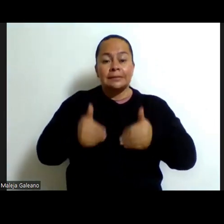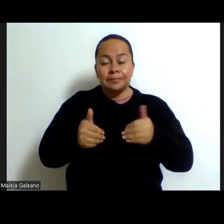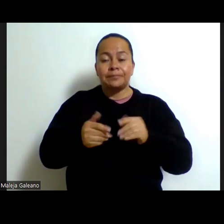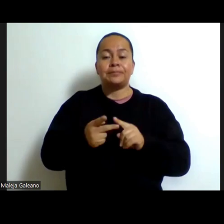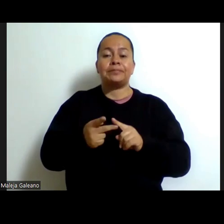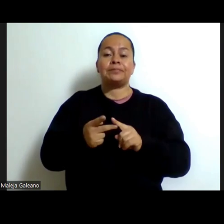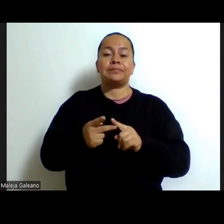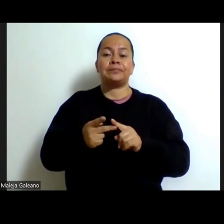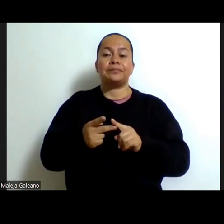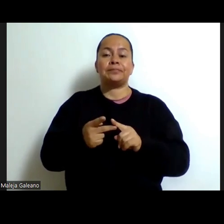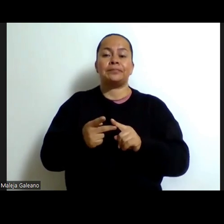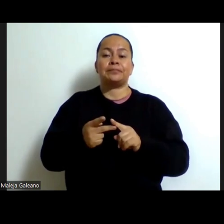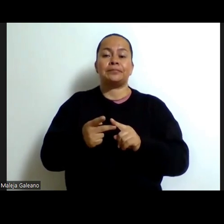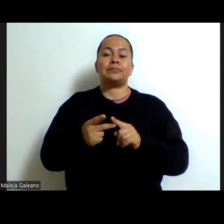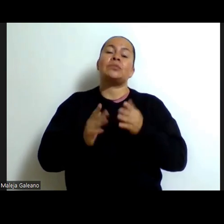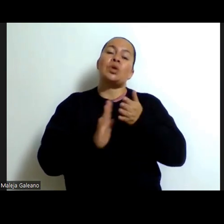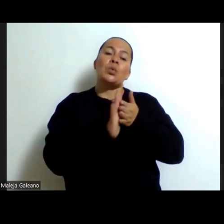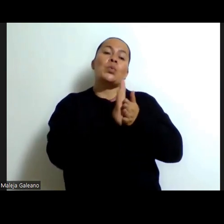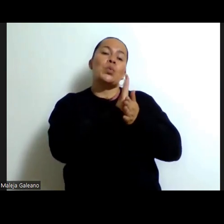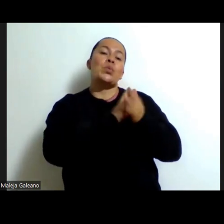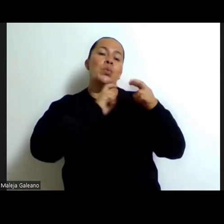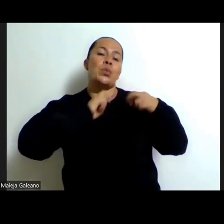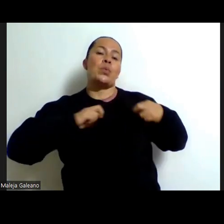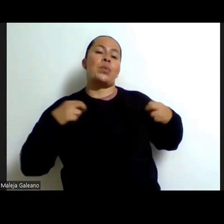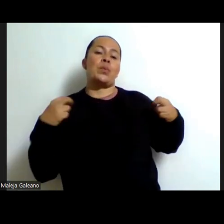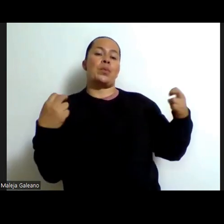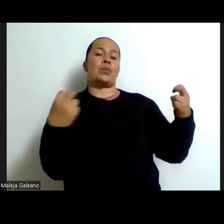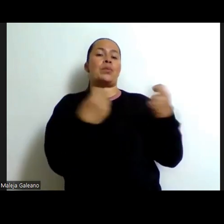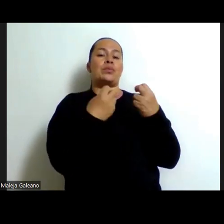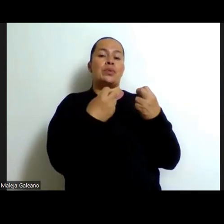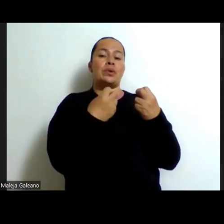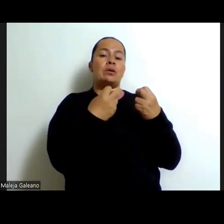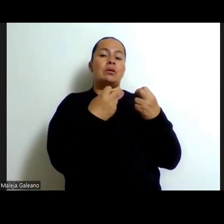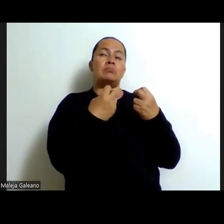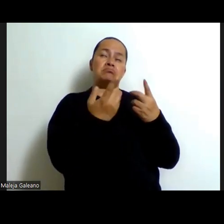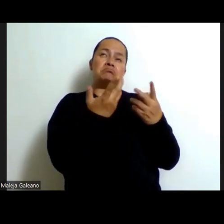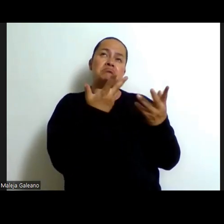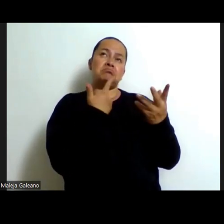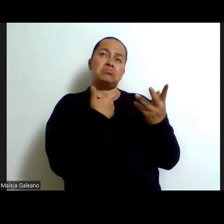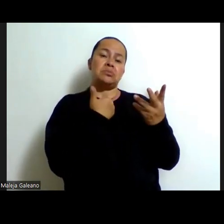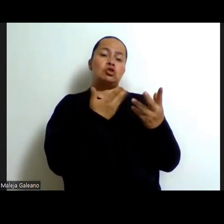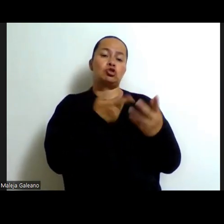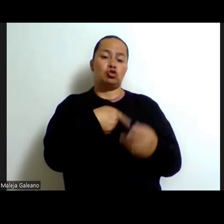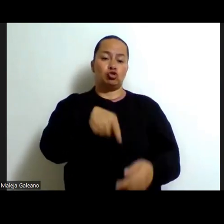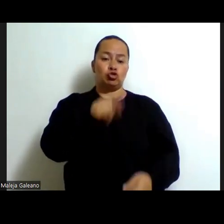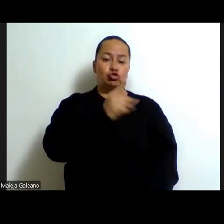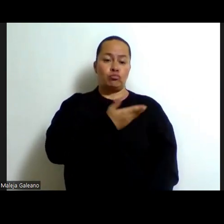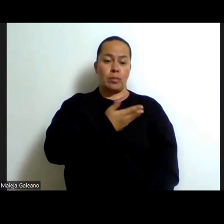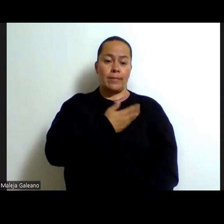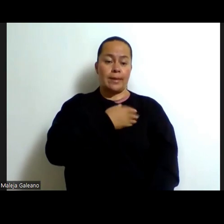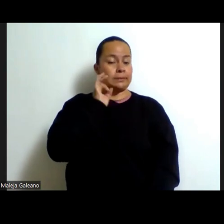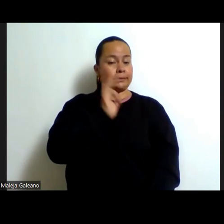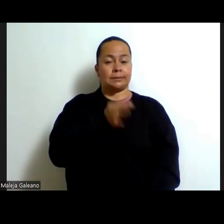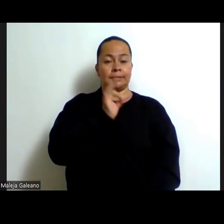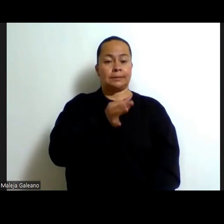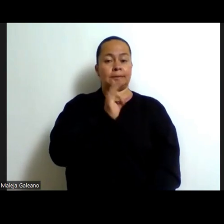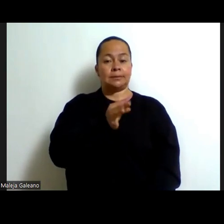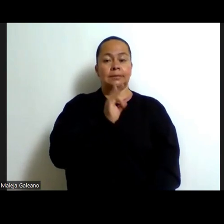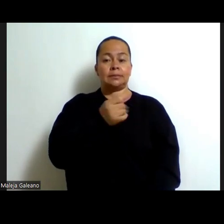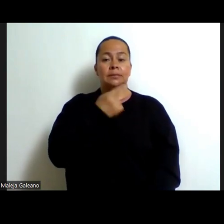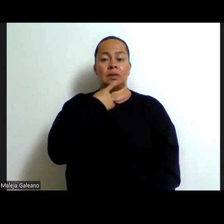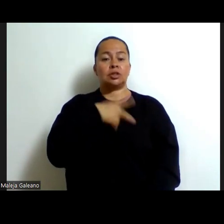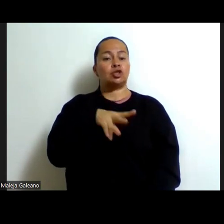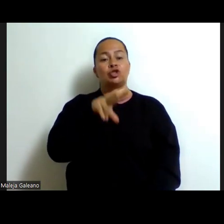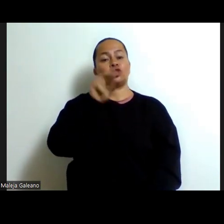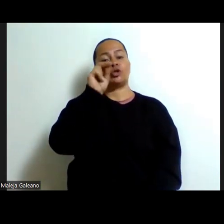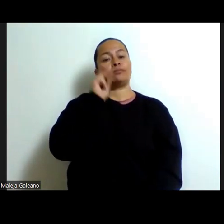eh En una de las mesas que eh su mamá siempre le decía eh No tú